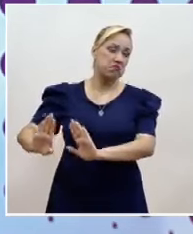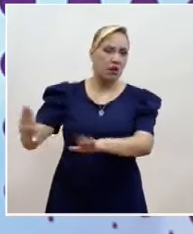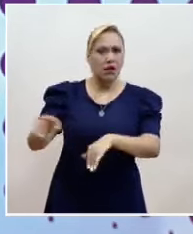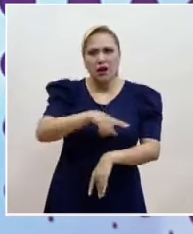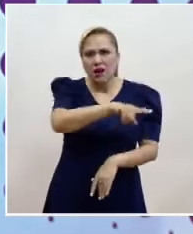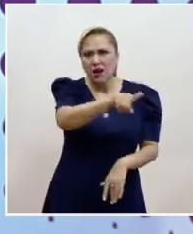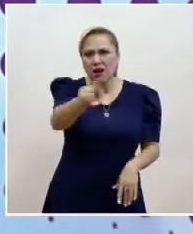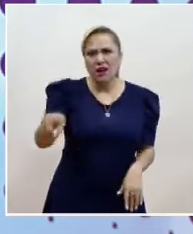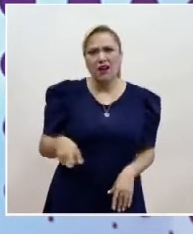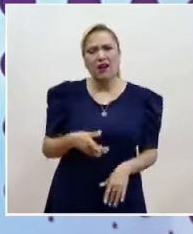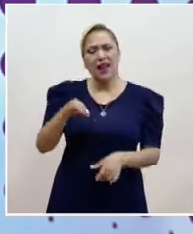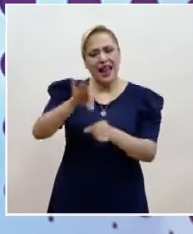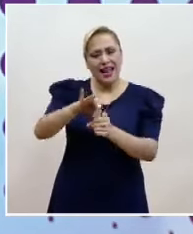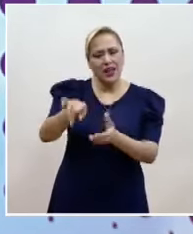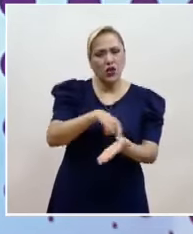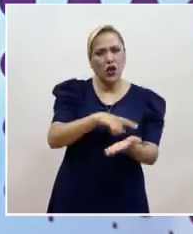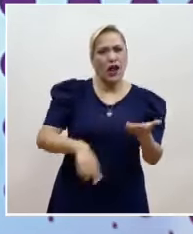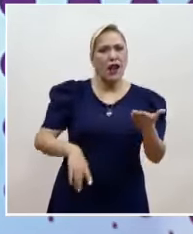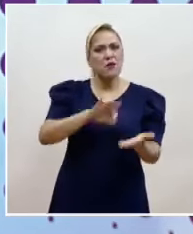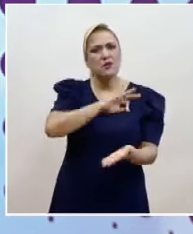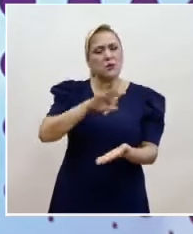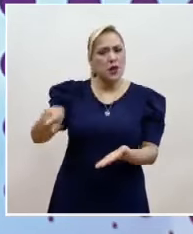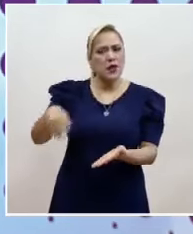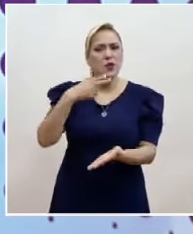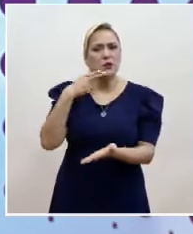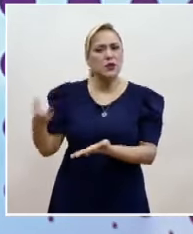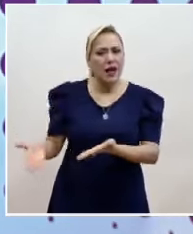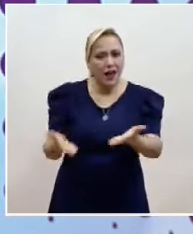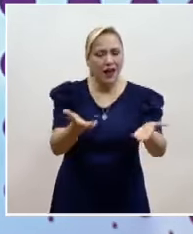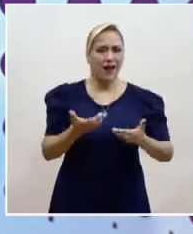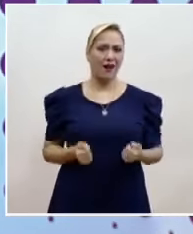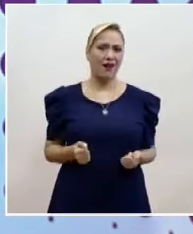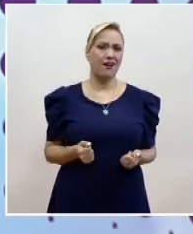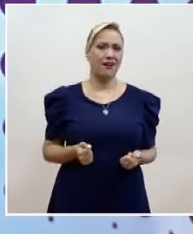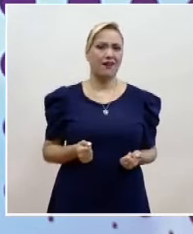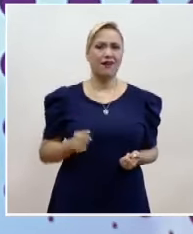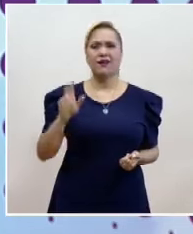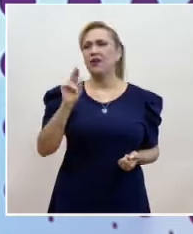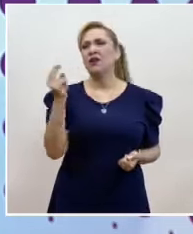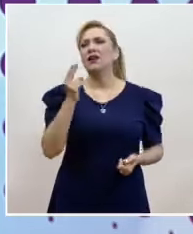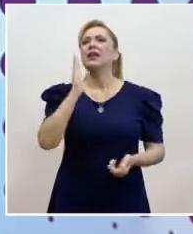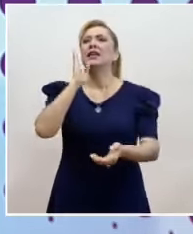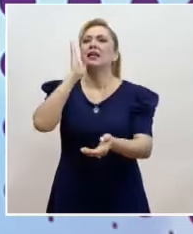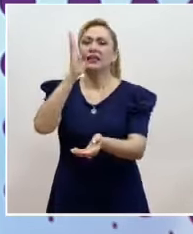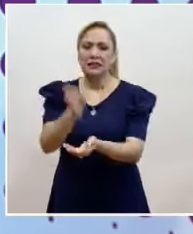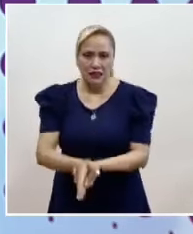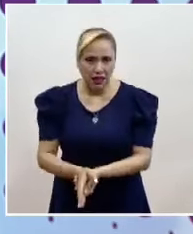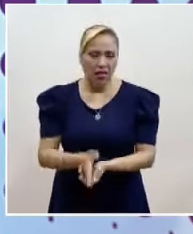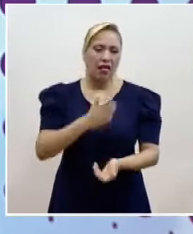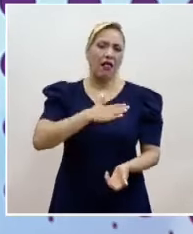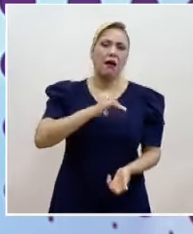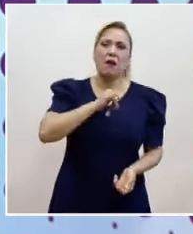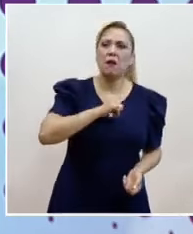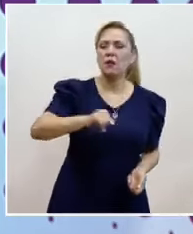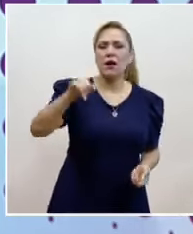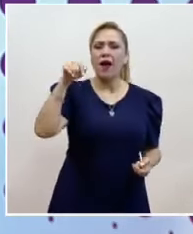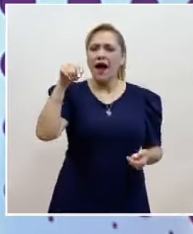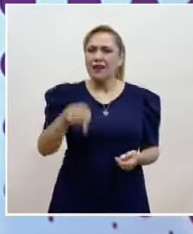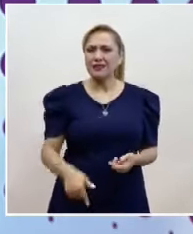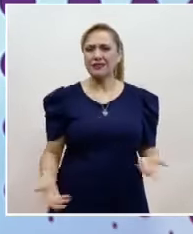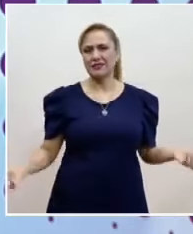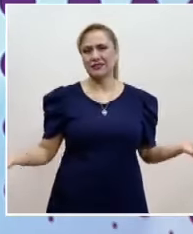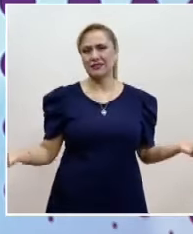justiciables en materia electoral, todas las condiciones para utilizar esa vía, porque bueno, se tiene que pues litigar en